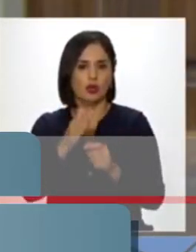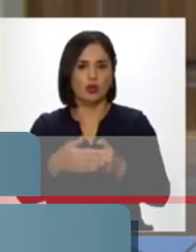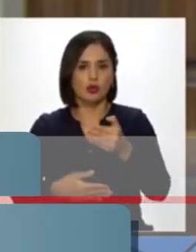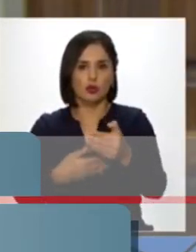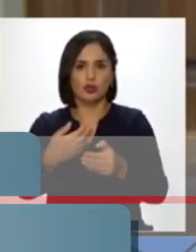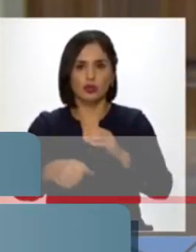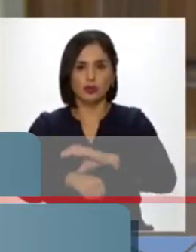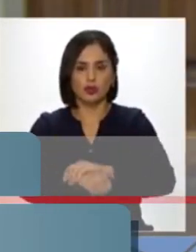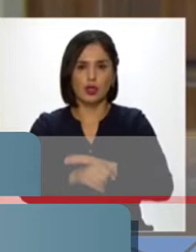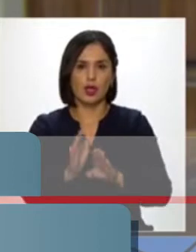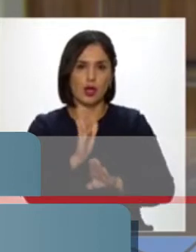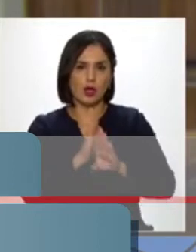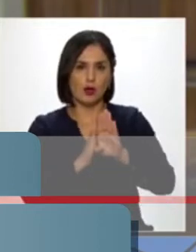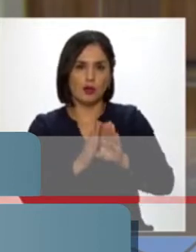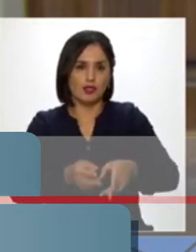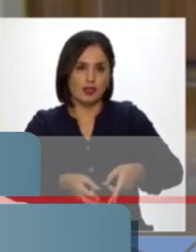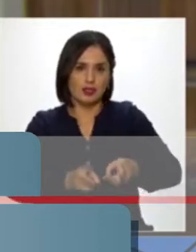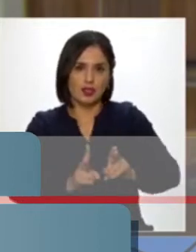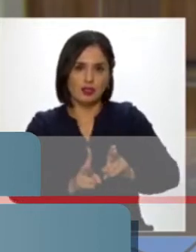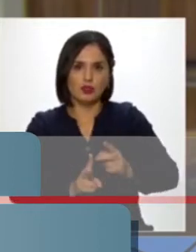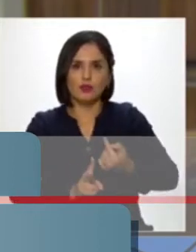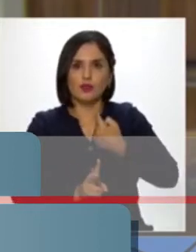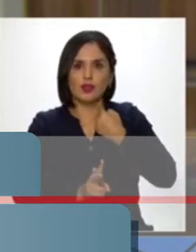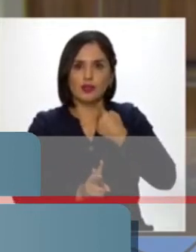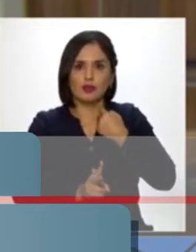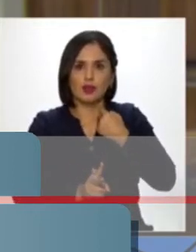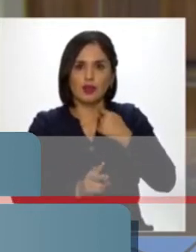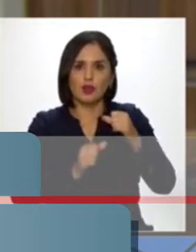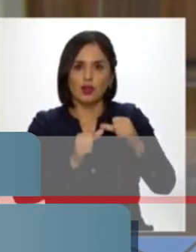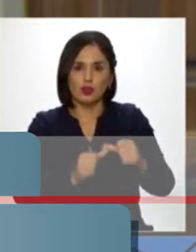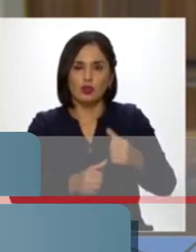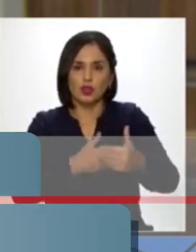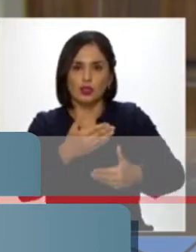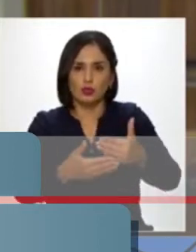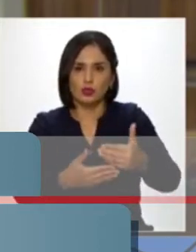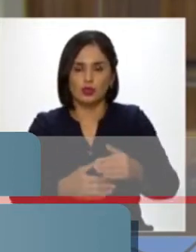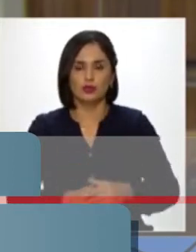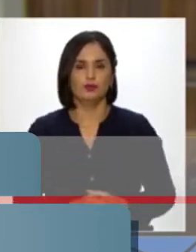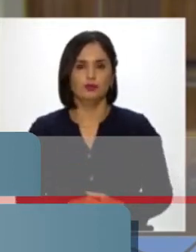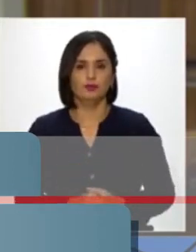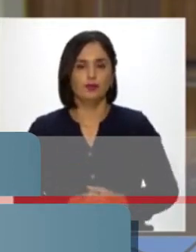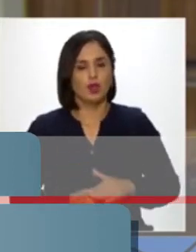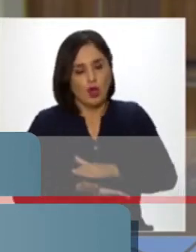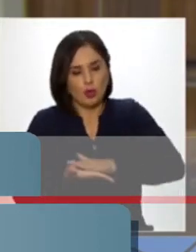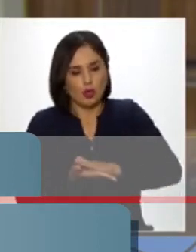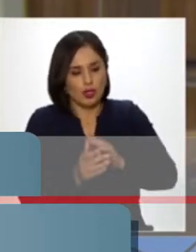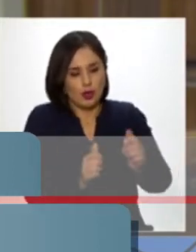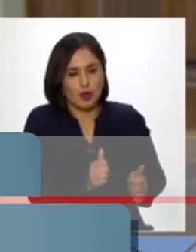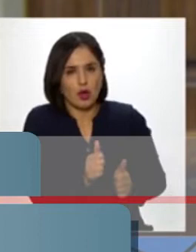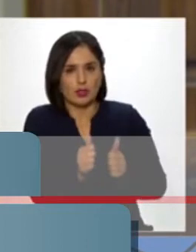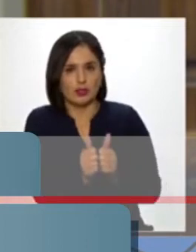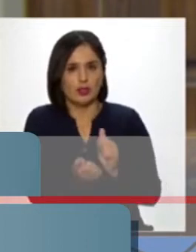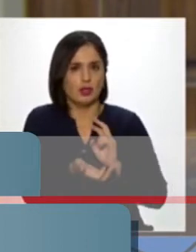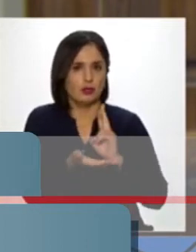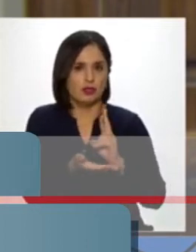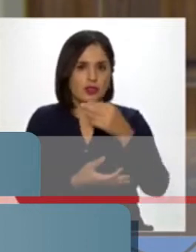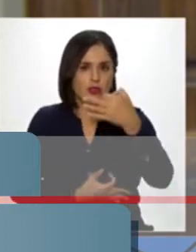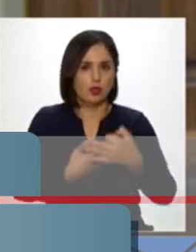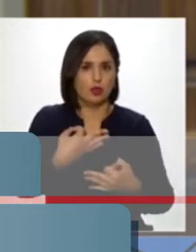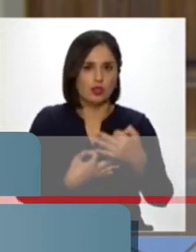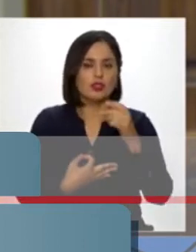los derechos a las víctimas durante el proceso penal por ejemplo contar con asistencia y representación judicial